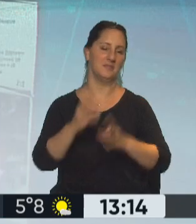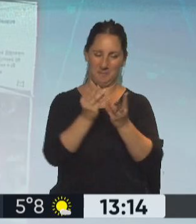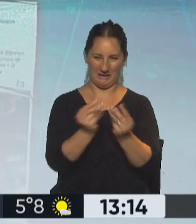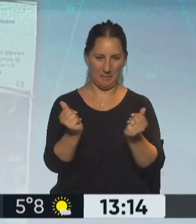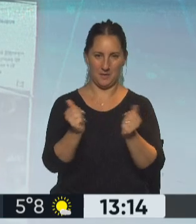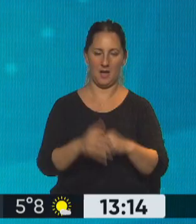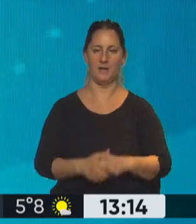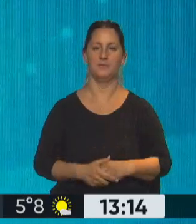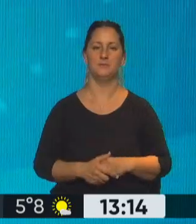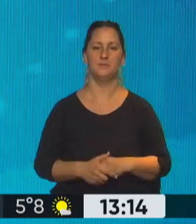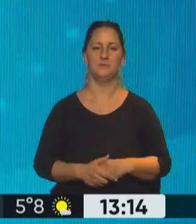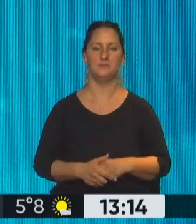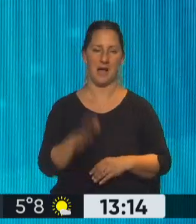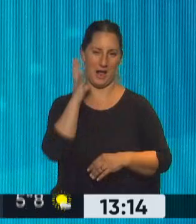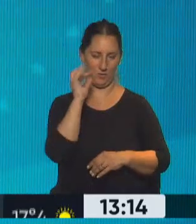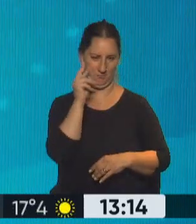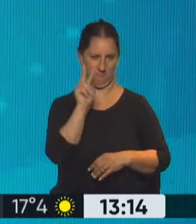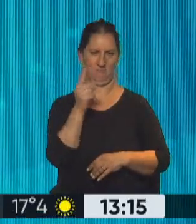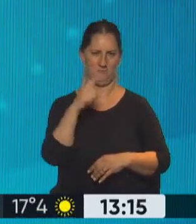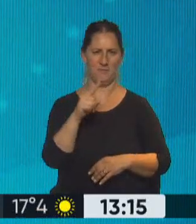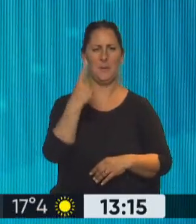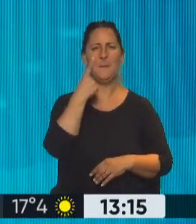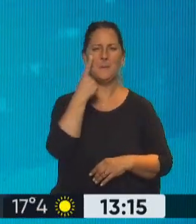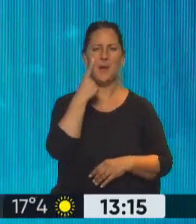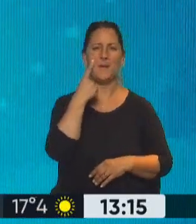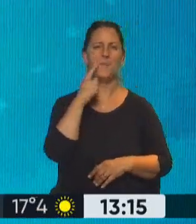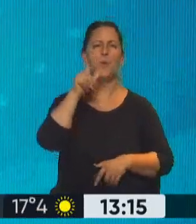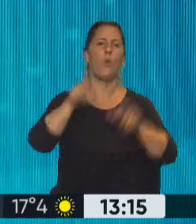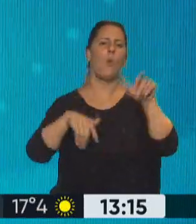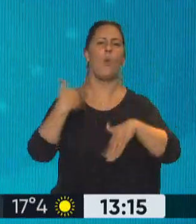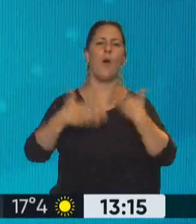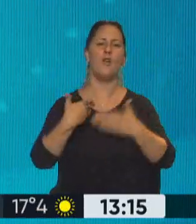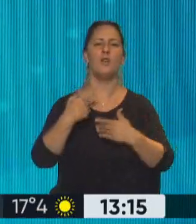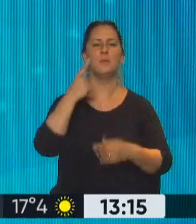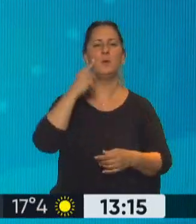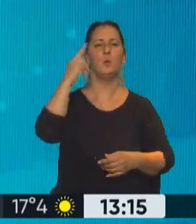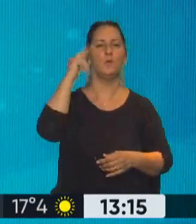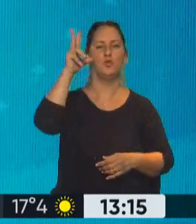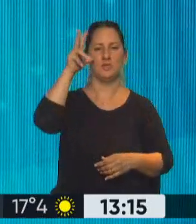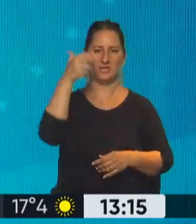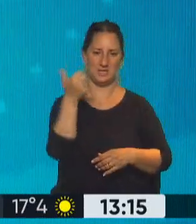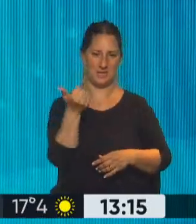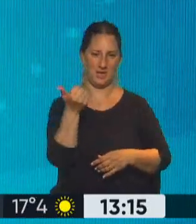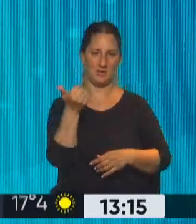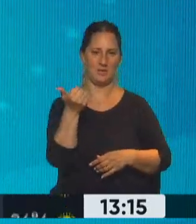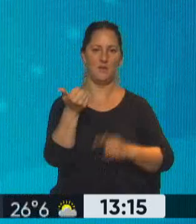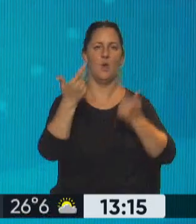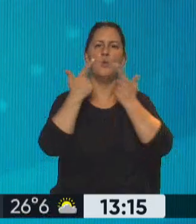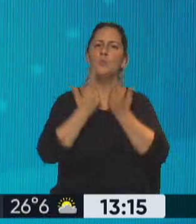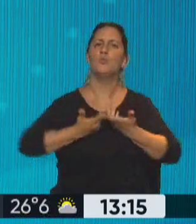algo que también nos va a llamar la atención miren cómo estaban vestidos los jugadores en el 86 Cómo se